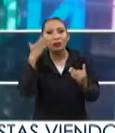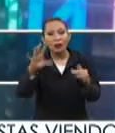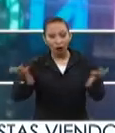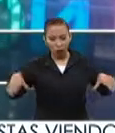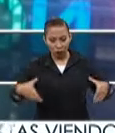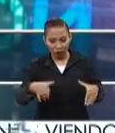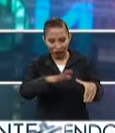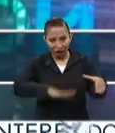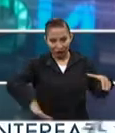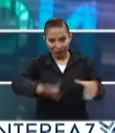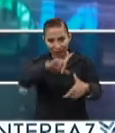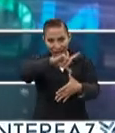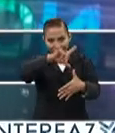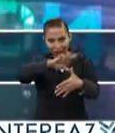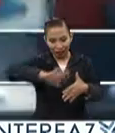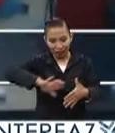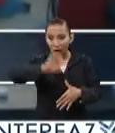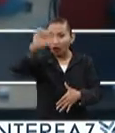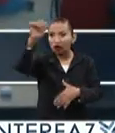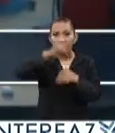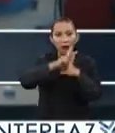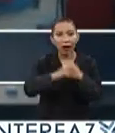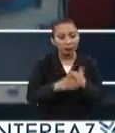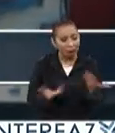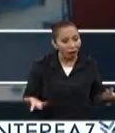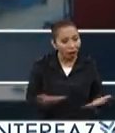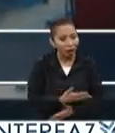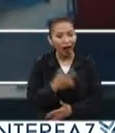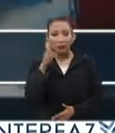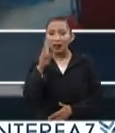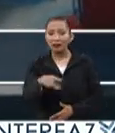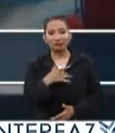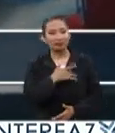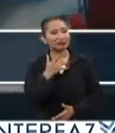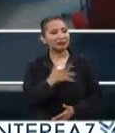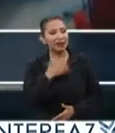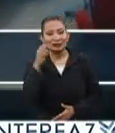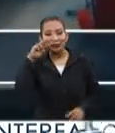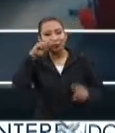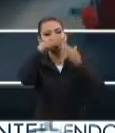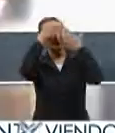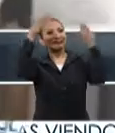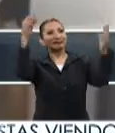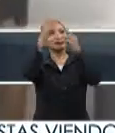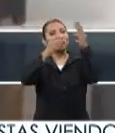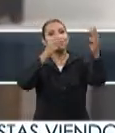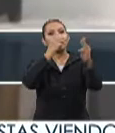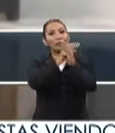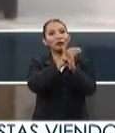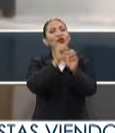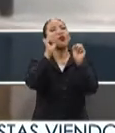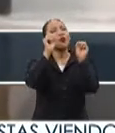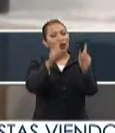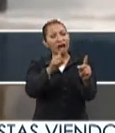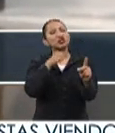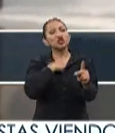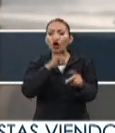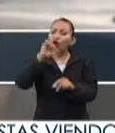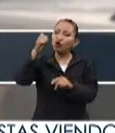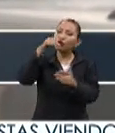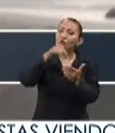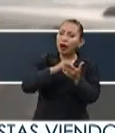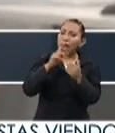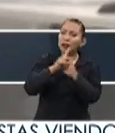misma comunidad, a lo mejor latina, en otros países. Entonces siento que es esa visión del mundo de, ok, yo estoy en otro